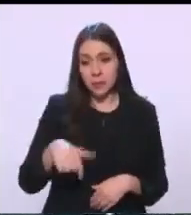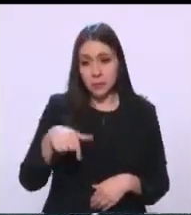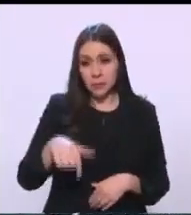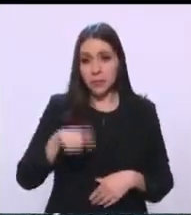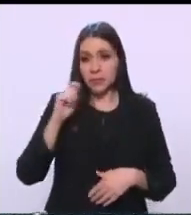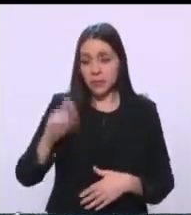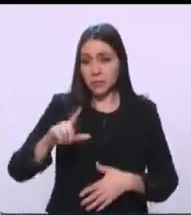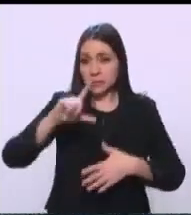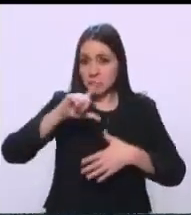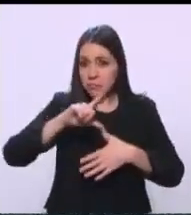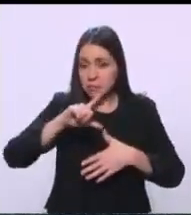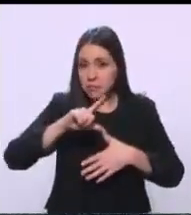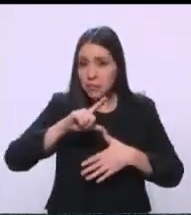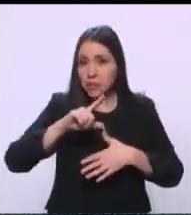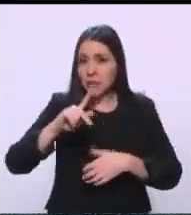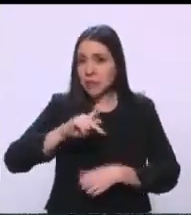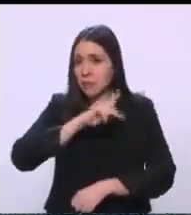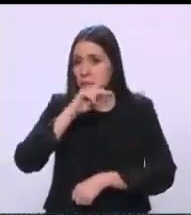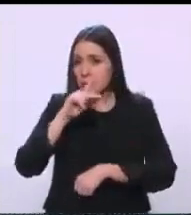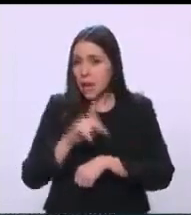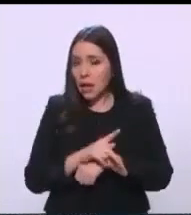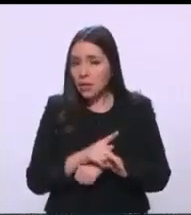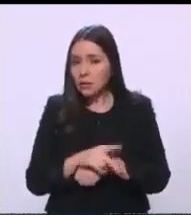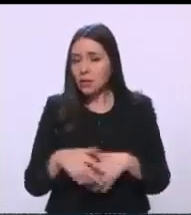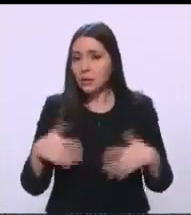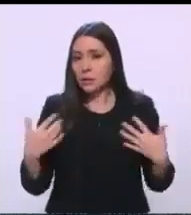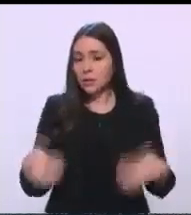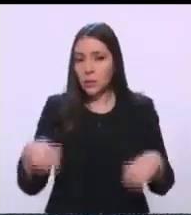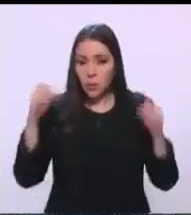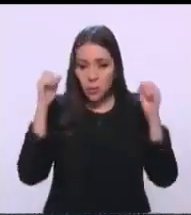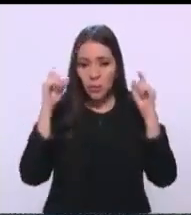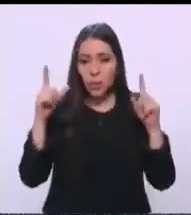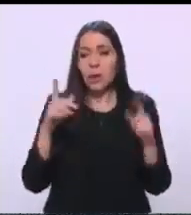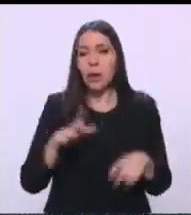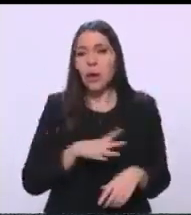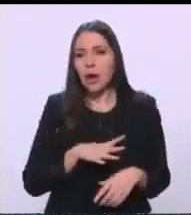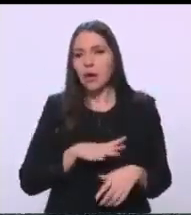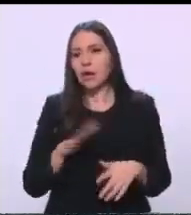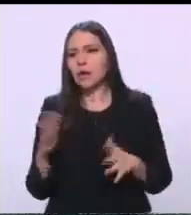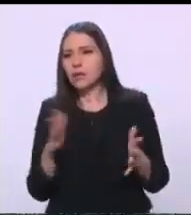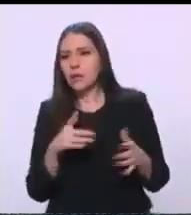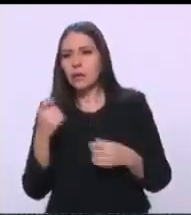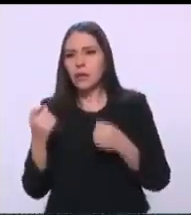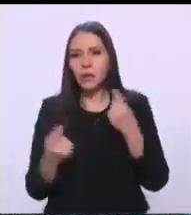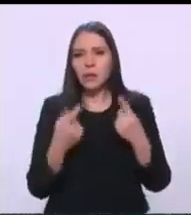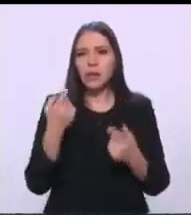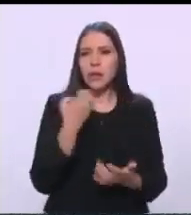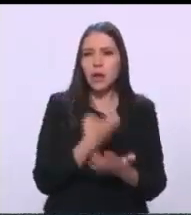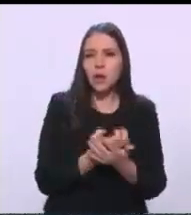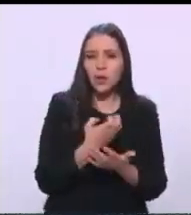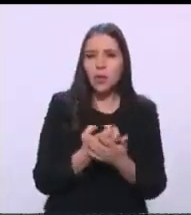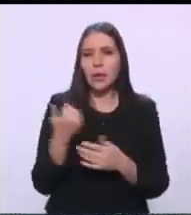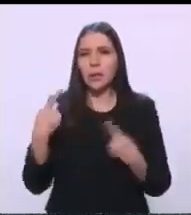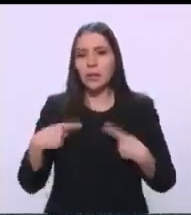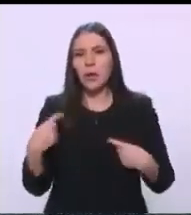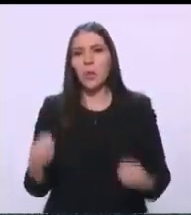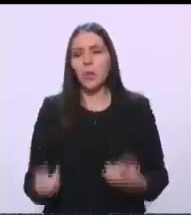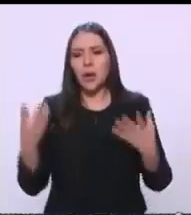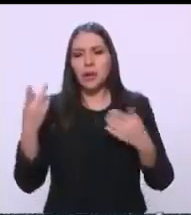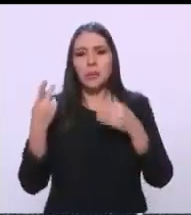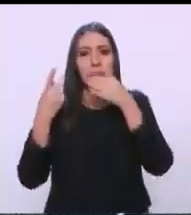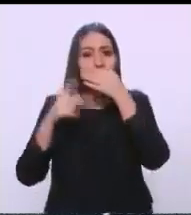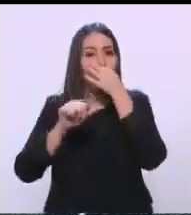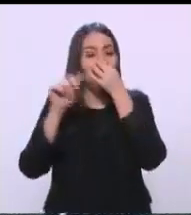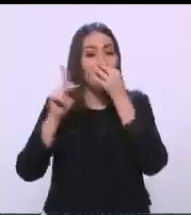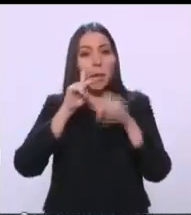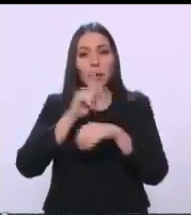un programa, bueno, también guardando las reservas de la población y del tipo de economía, pero yo creo que ningún país